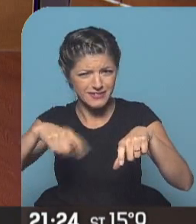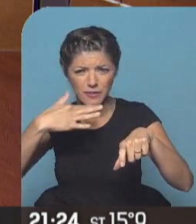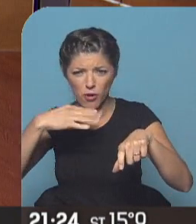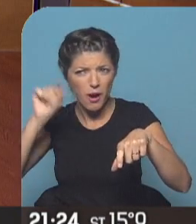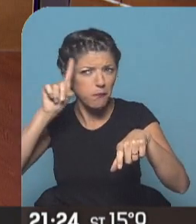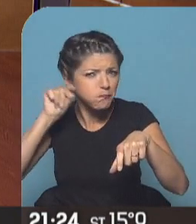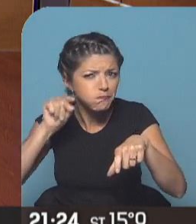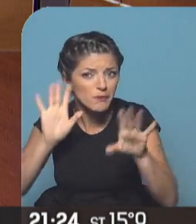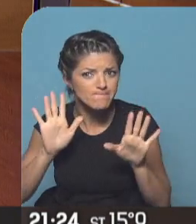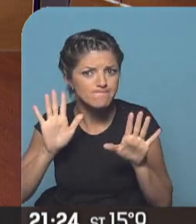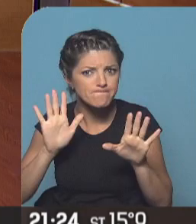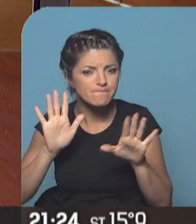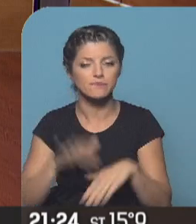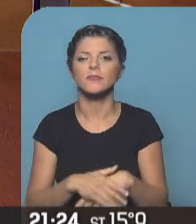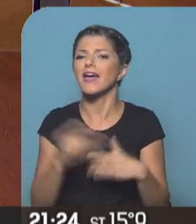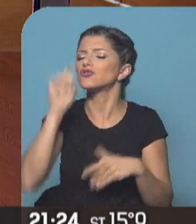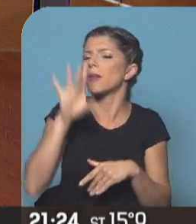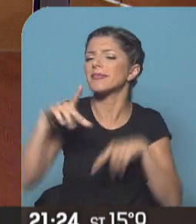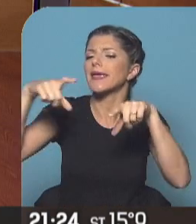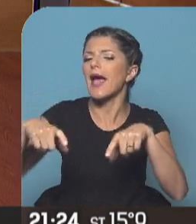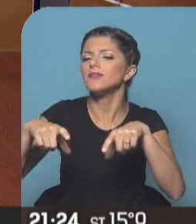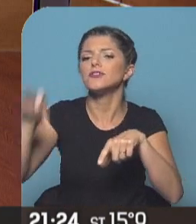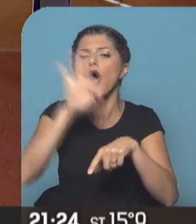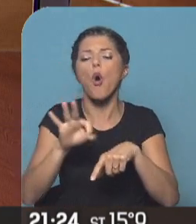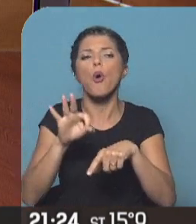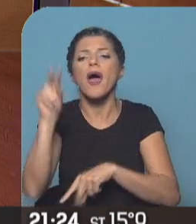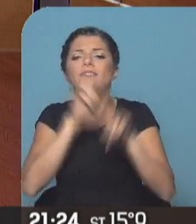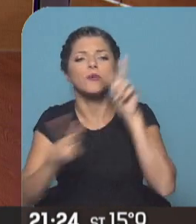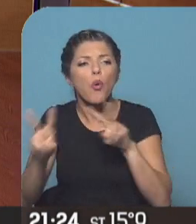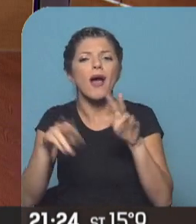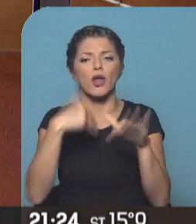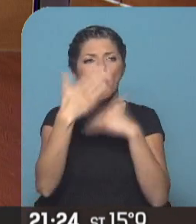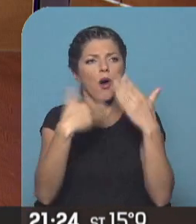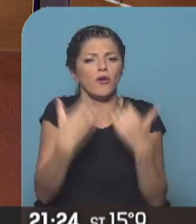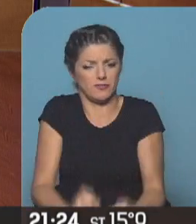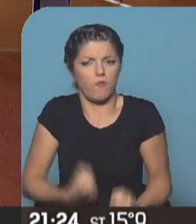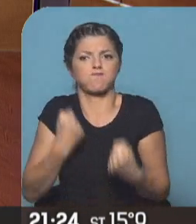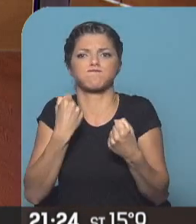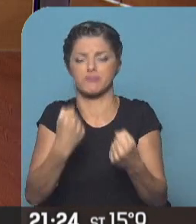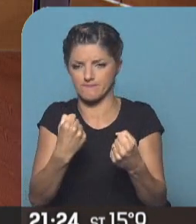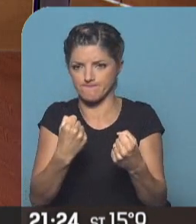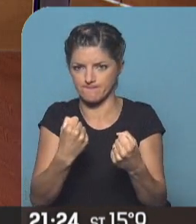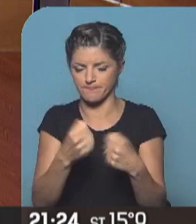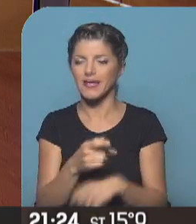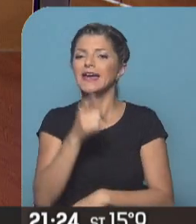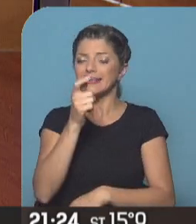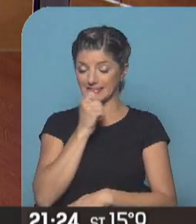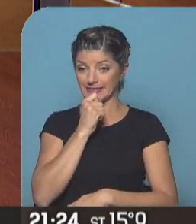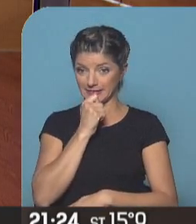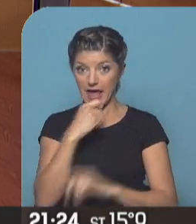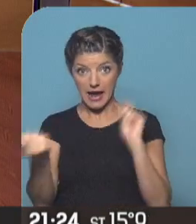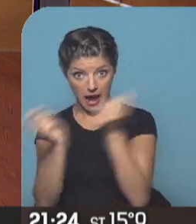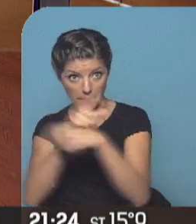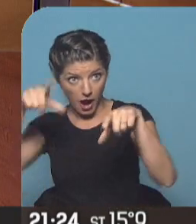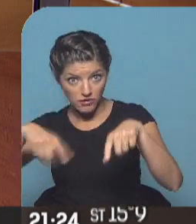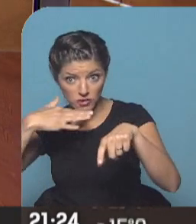pregunta. ¿Se trata del escenario o se trata de que los jugadores alcancen su potencial futbolístico? Si esto ocurre, ¿no da lo mismo